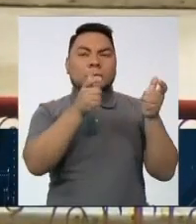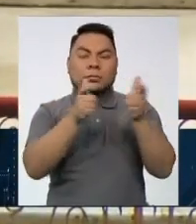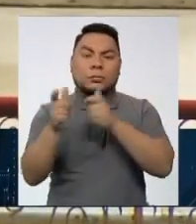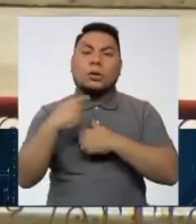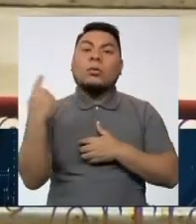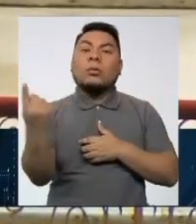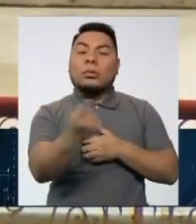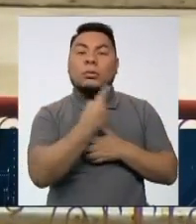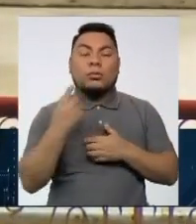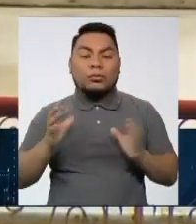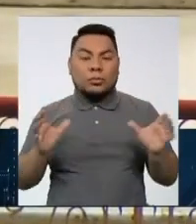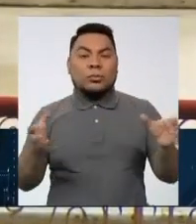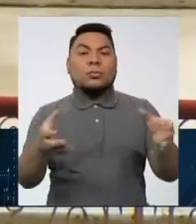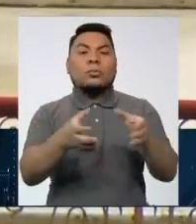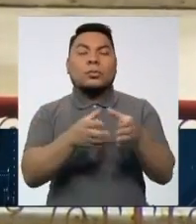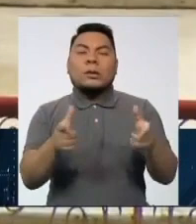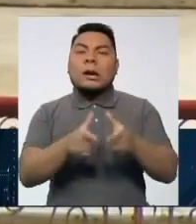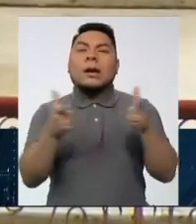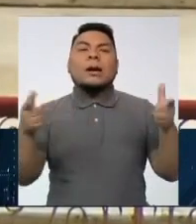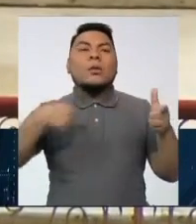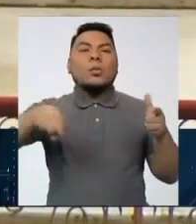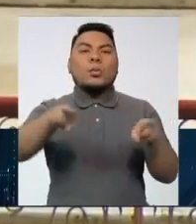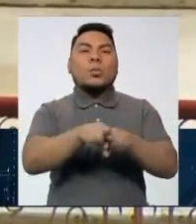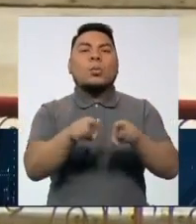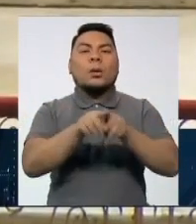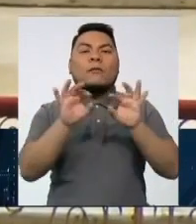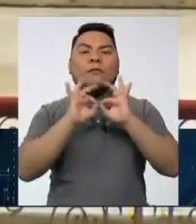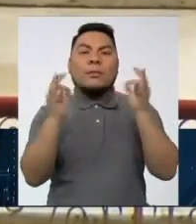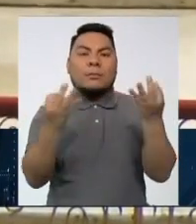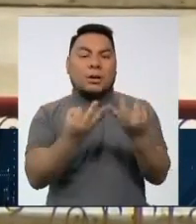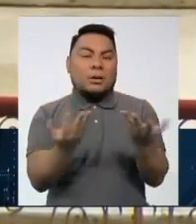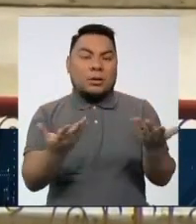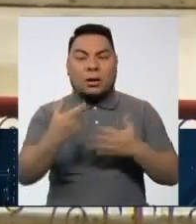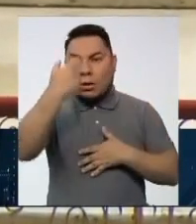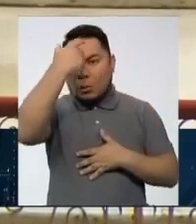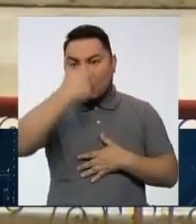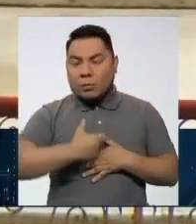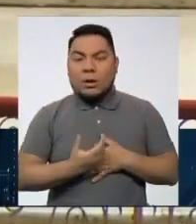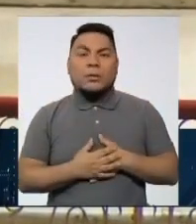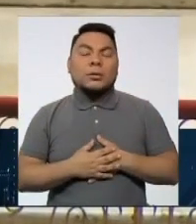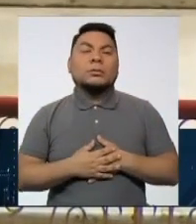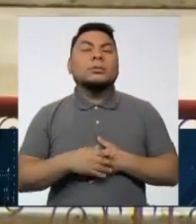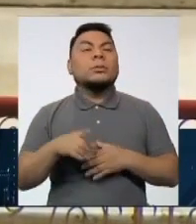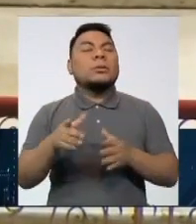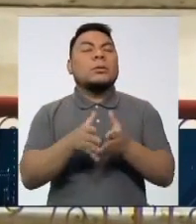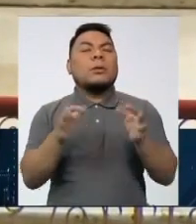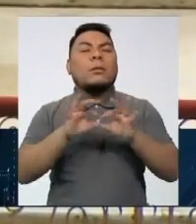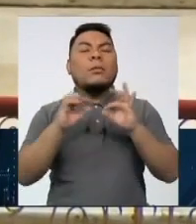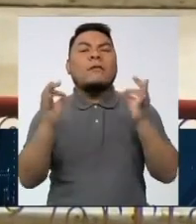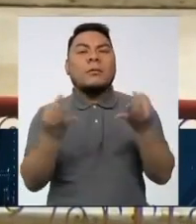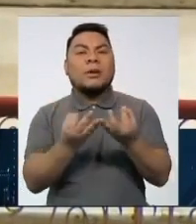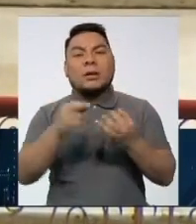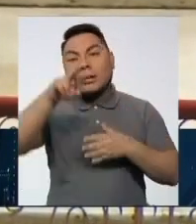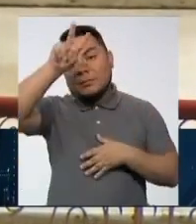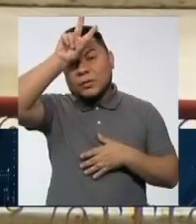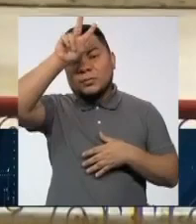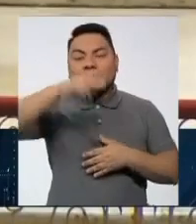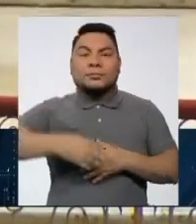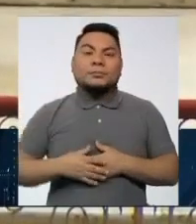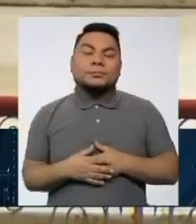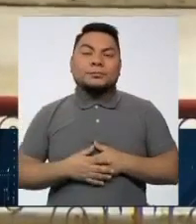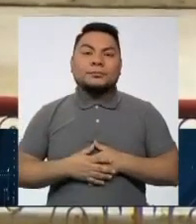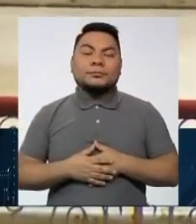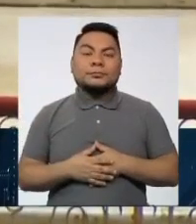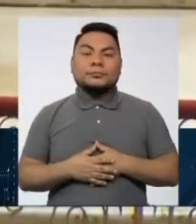que conformamos la gran familia humana, la gran familia del Perú.